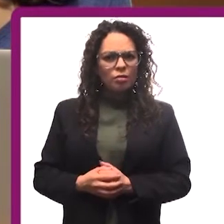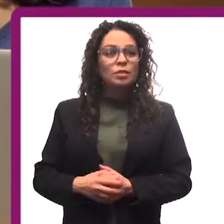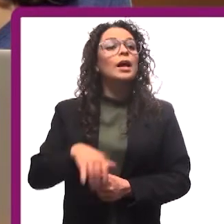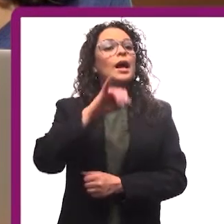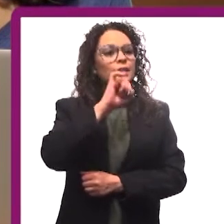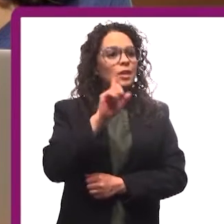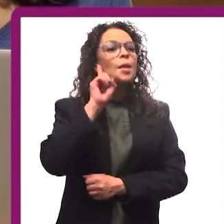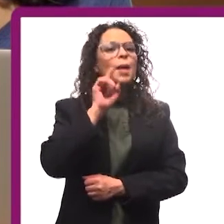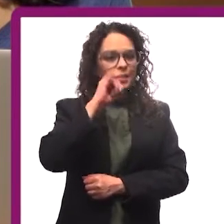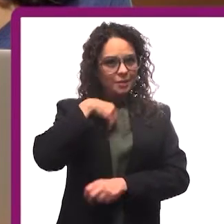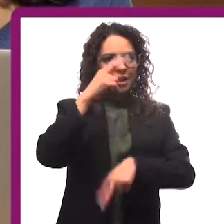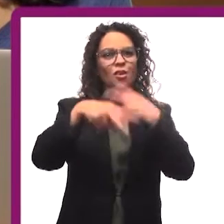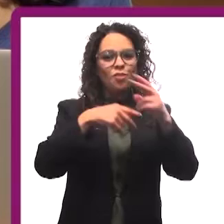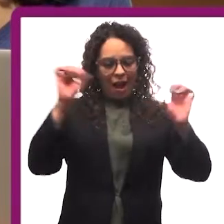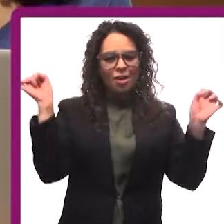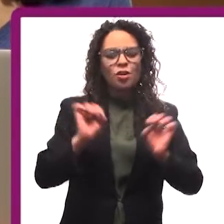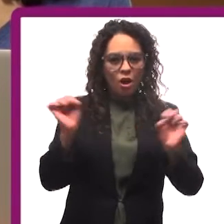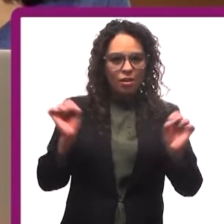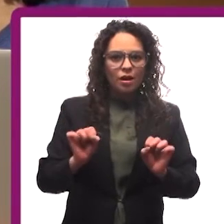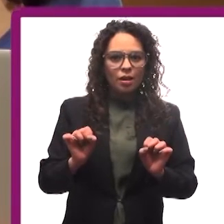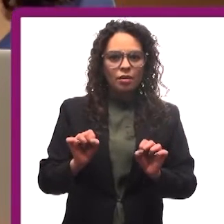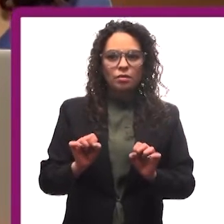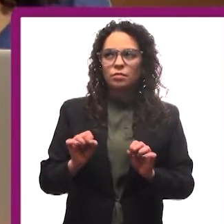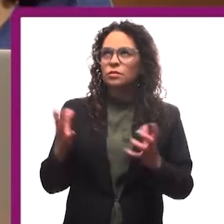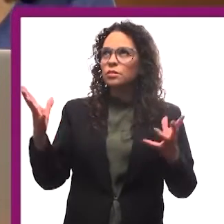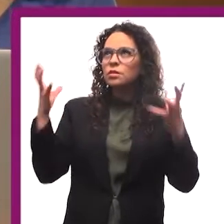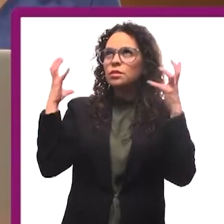Sí, mañana sí voy a correr.